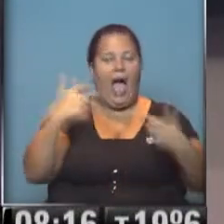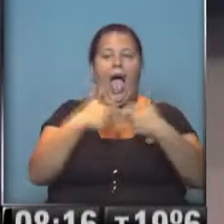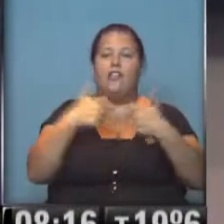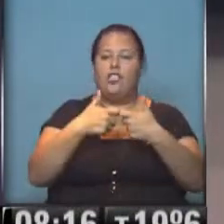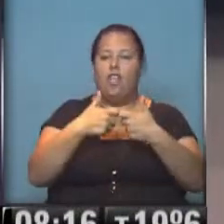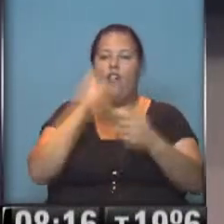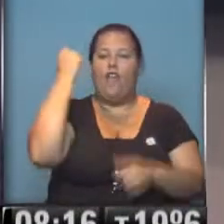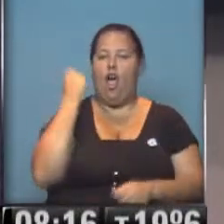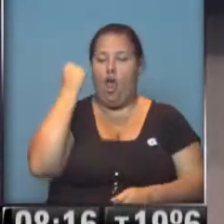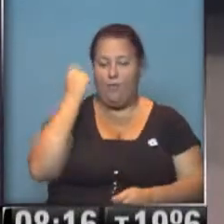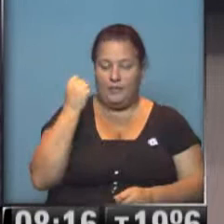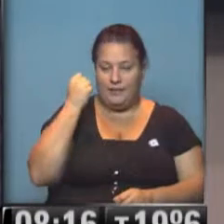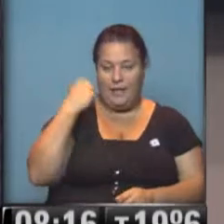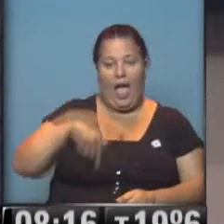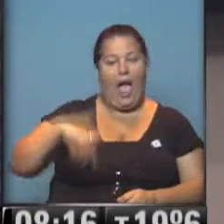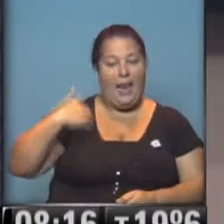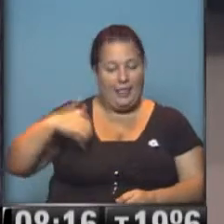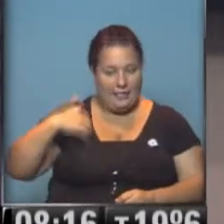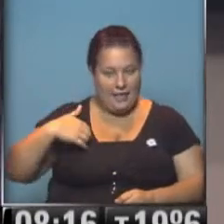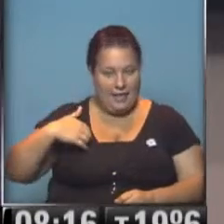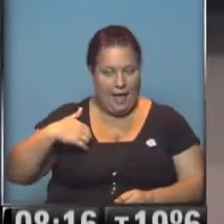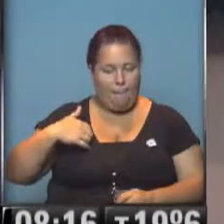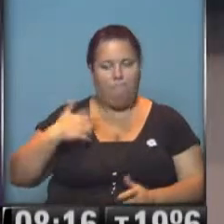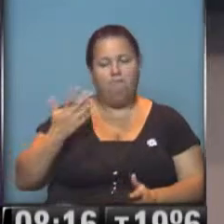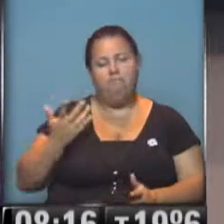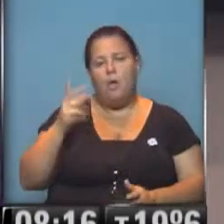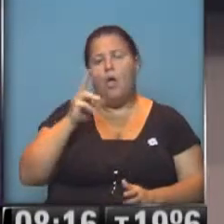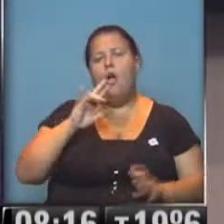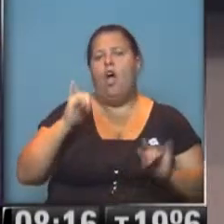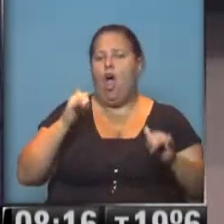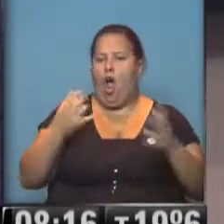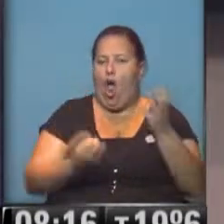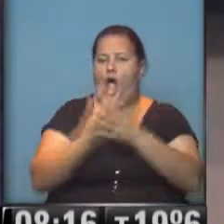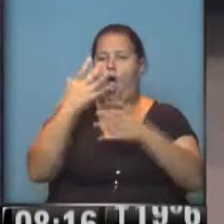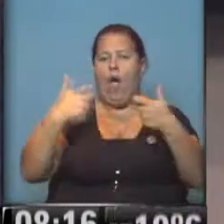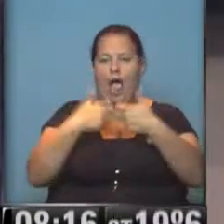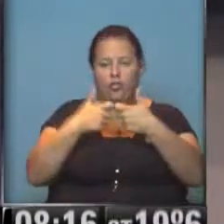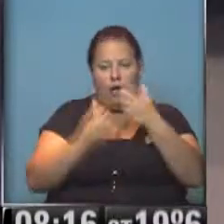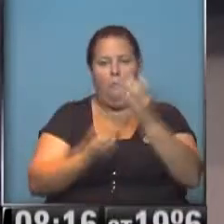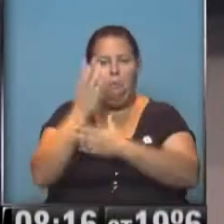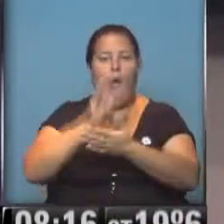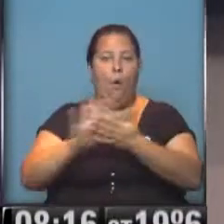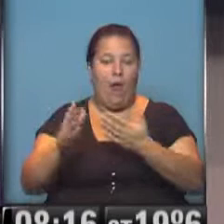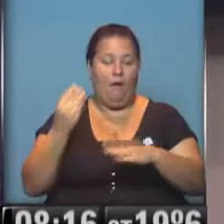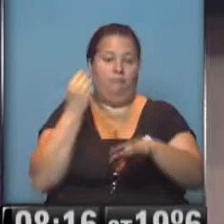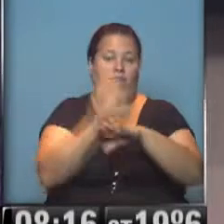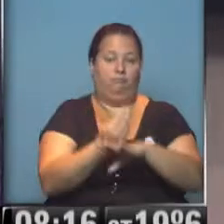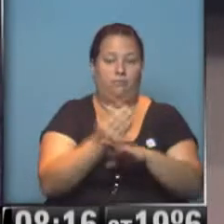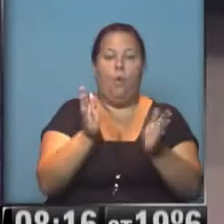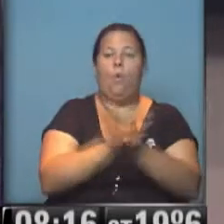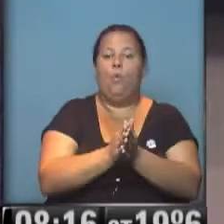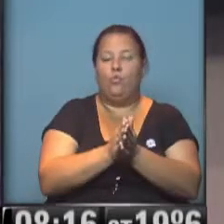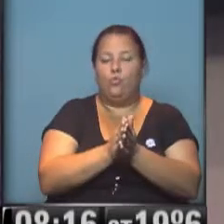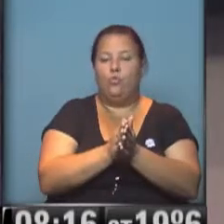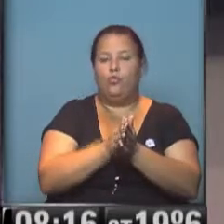economistas de argentina a una joven asociación de la cual han salido varios de los funcionarios por ejemplo que acompañan a